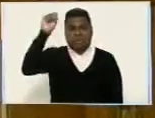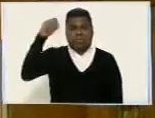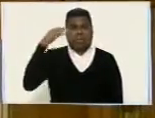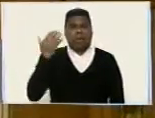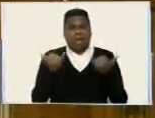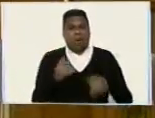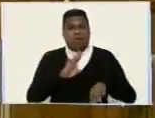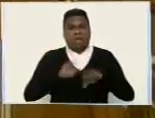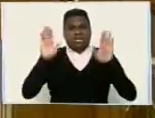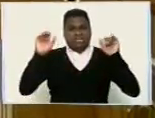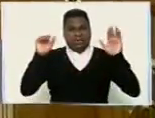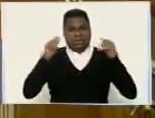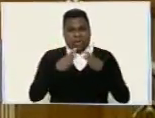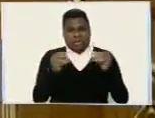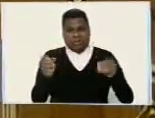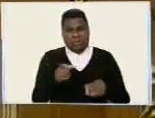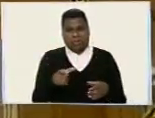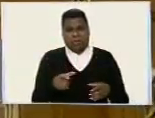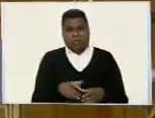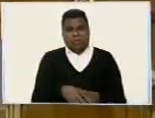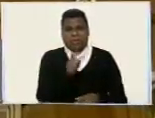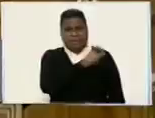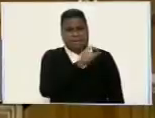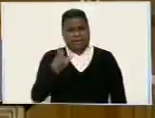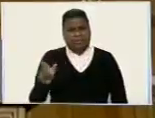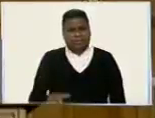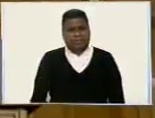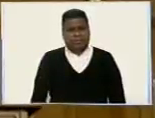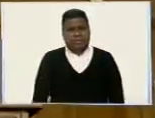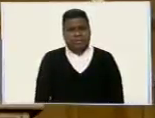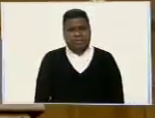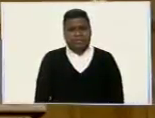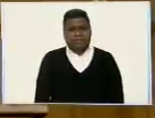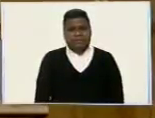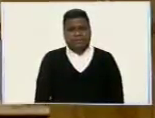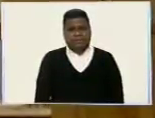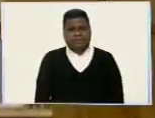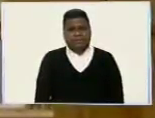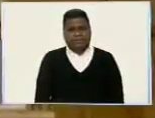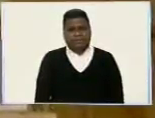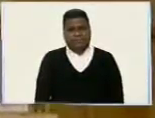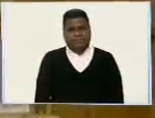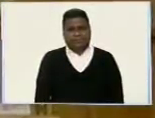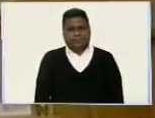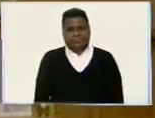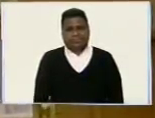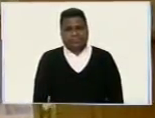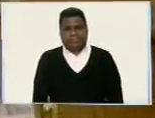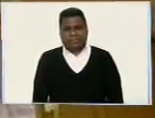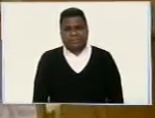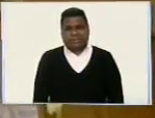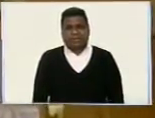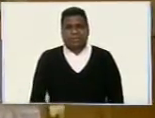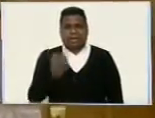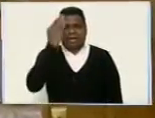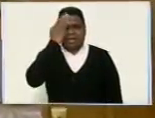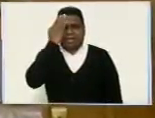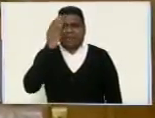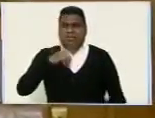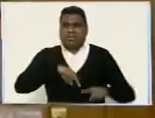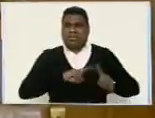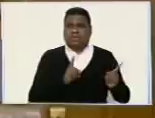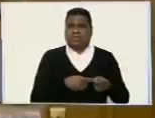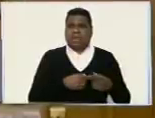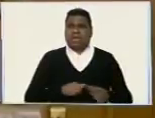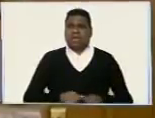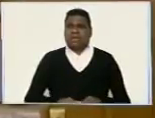saludar a la Junta Directiva, a la compañera Tania, a Elvis Amoroso de los Tigres de Aragua, pero magallanero de corazón,